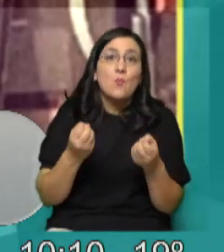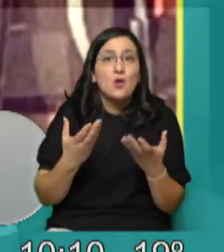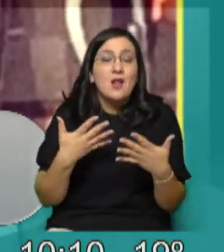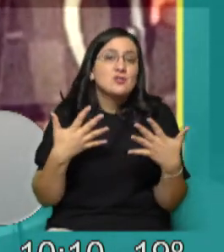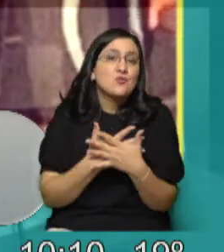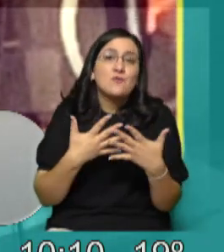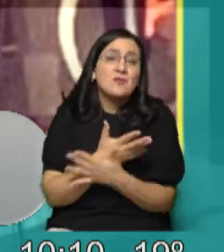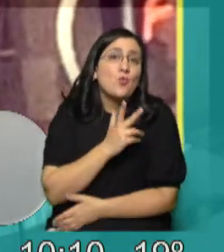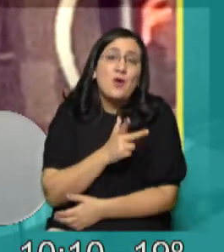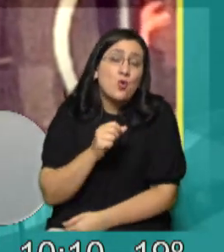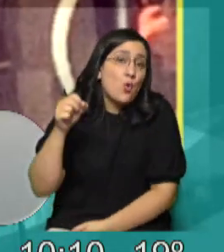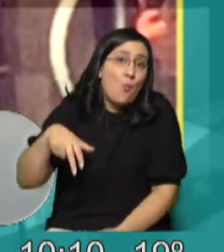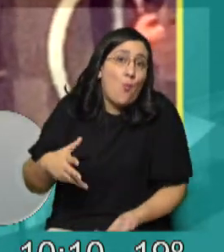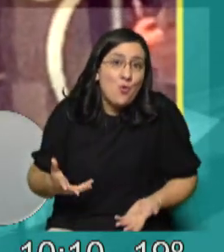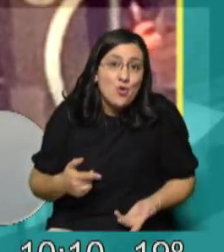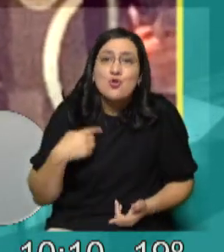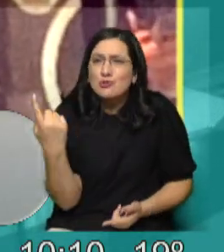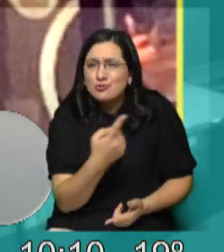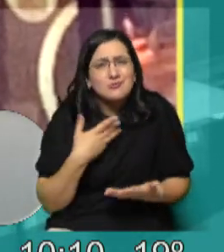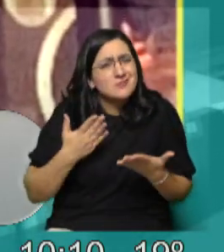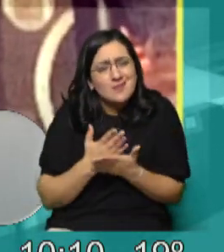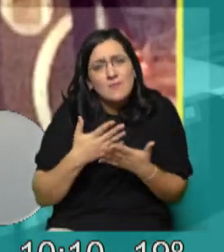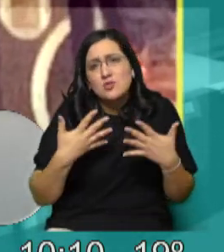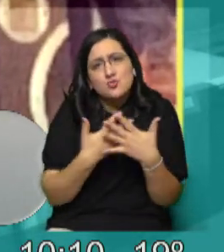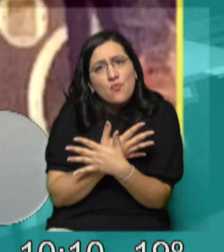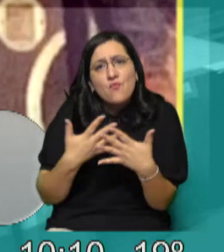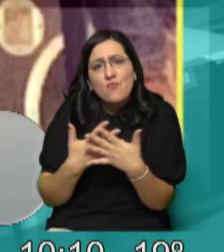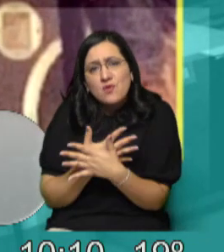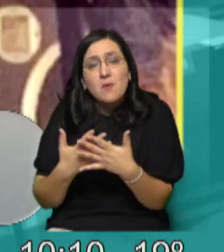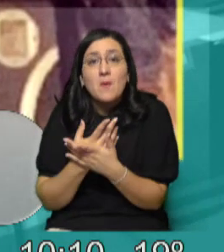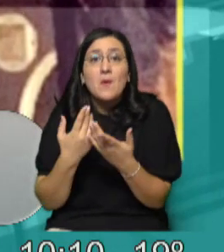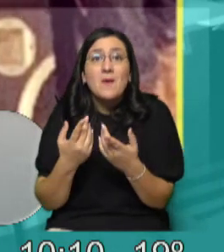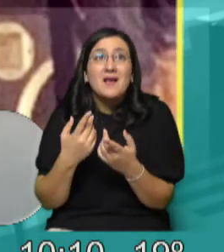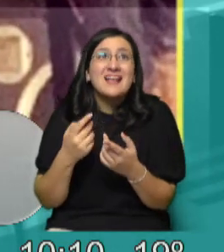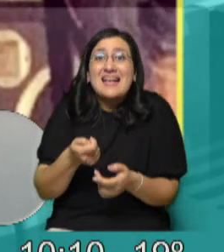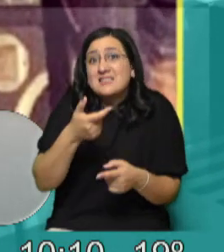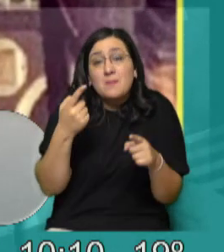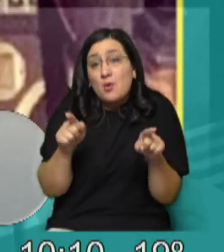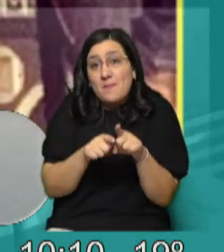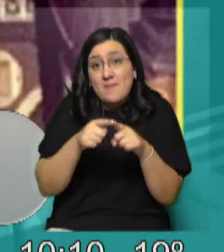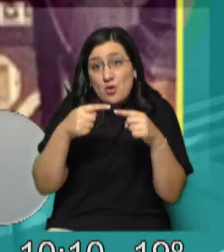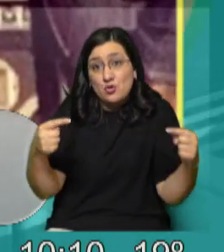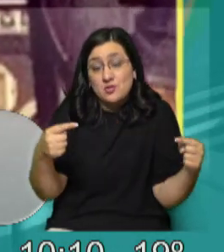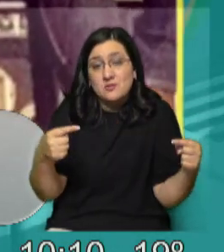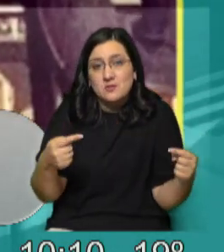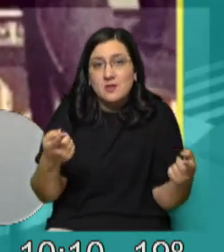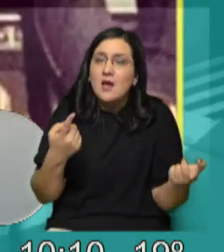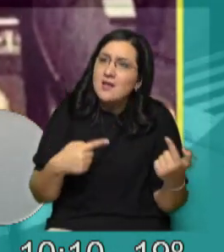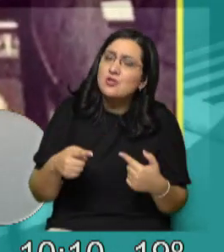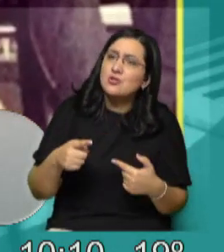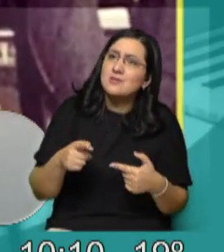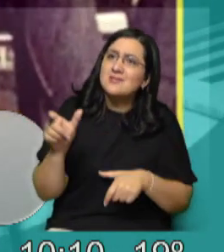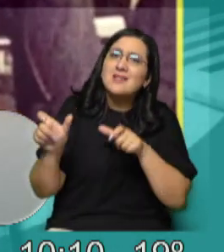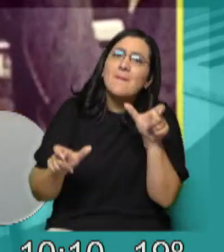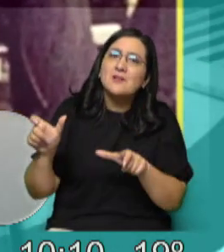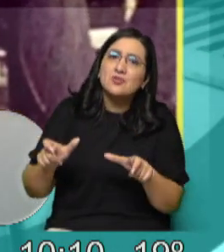sufrimiento humano es muy común. Nosotros sufrimos todas y todos, sufrimos como que por las mismas cosas, ¿no? Entonces decimos, che, si la